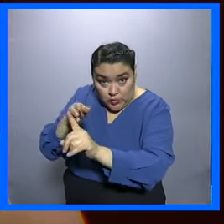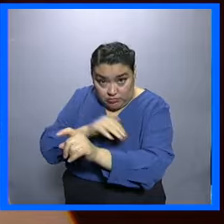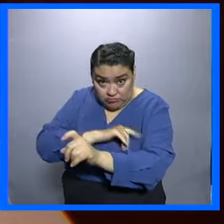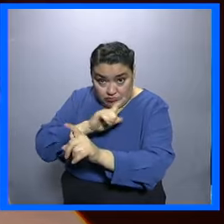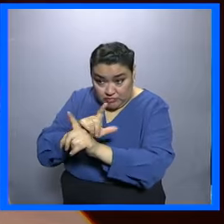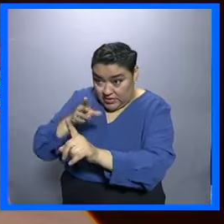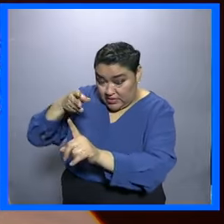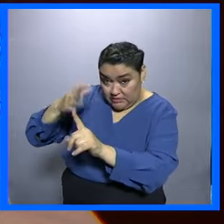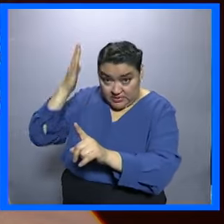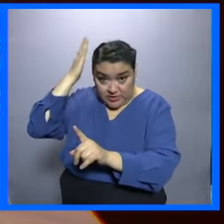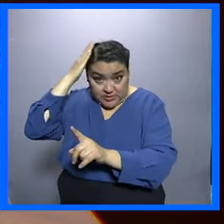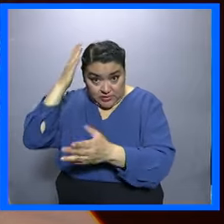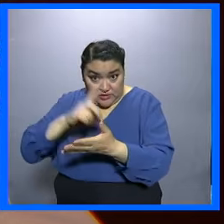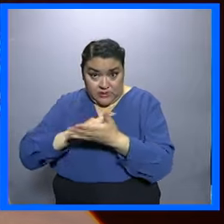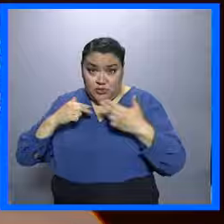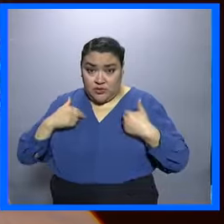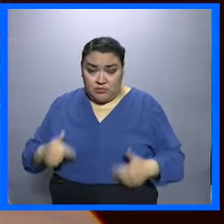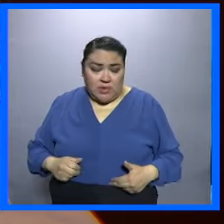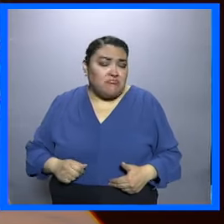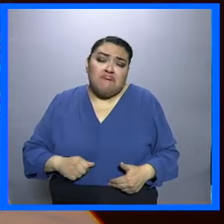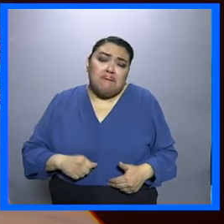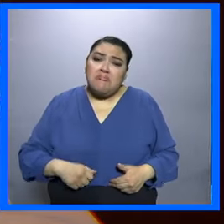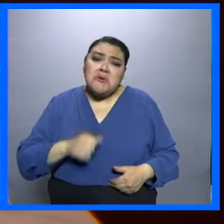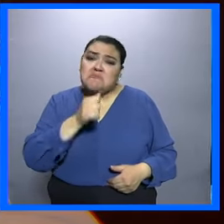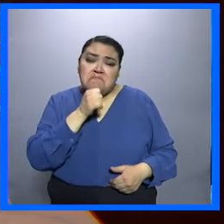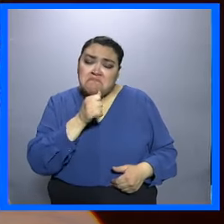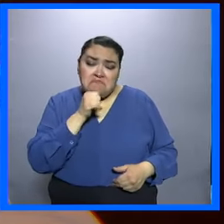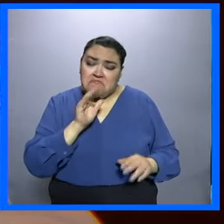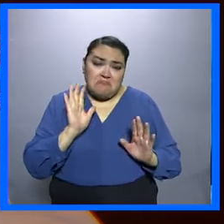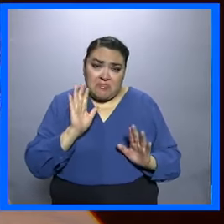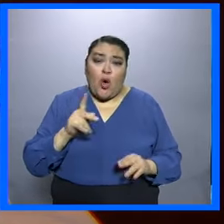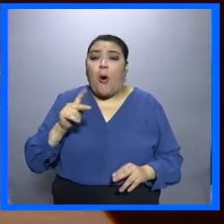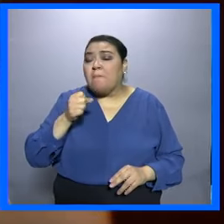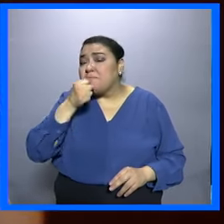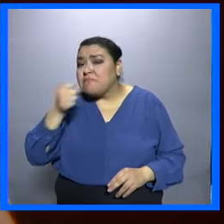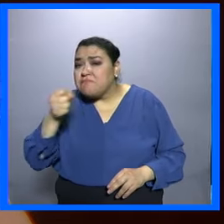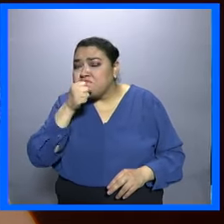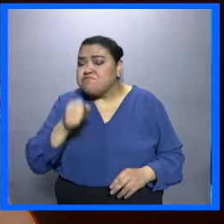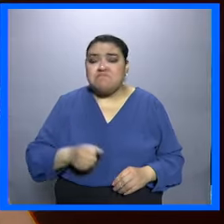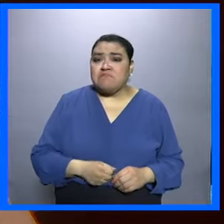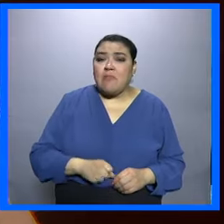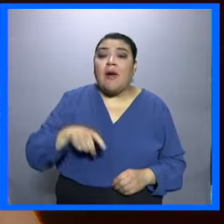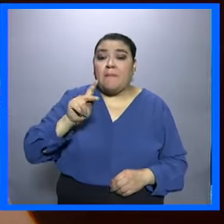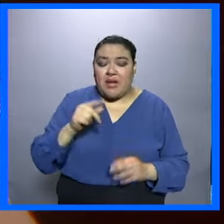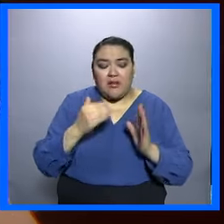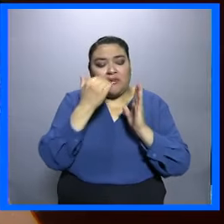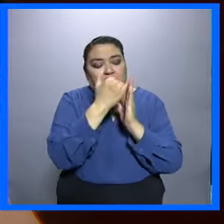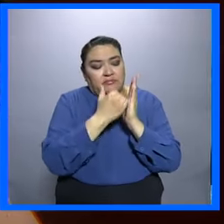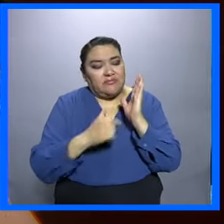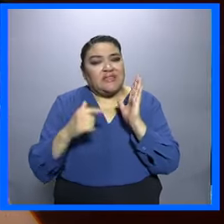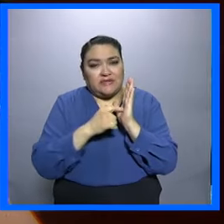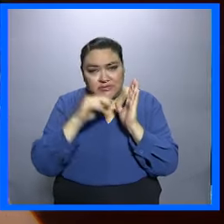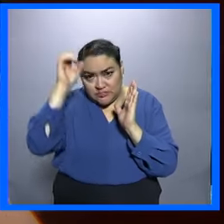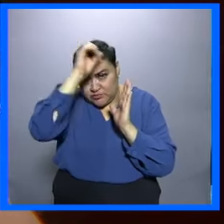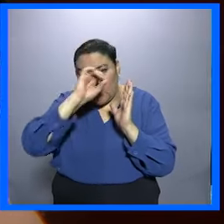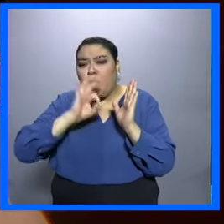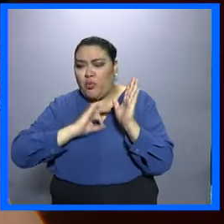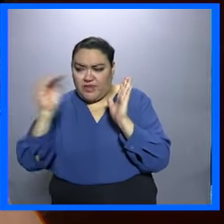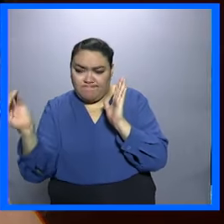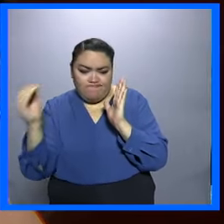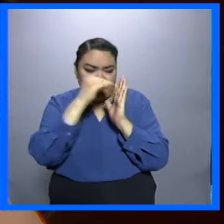personas defensoras de derechos humanos y periodistas, sí considero que podemos integrar criterios